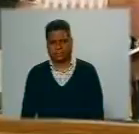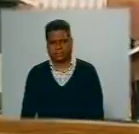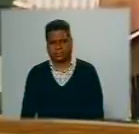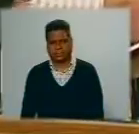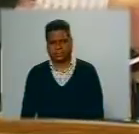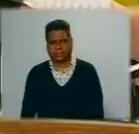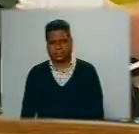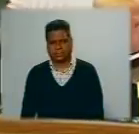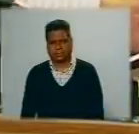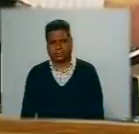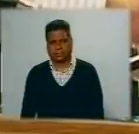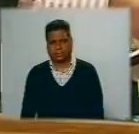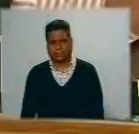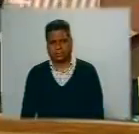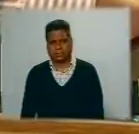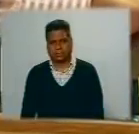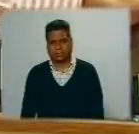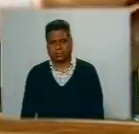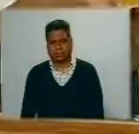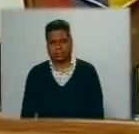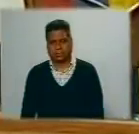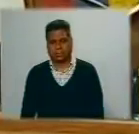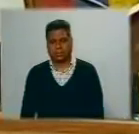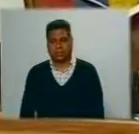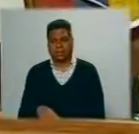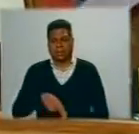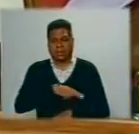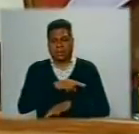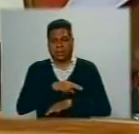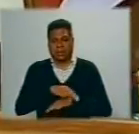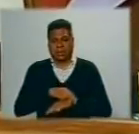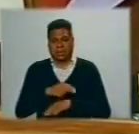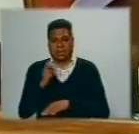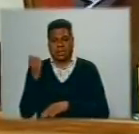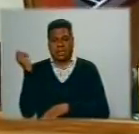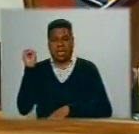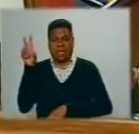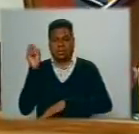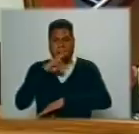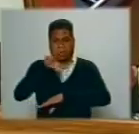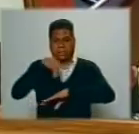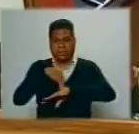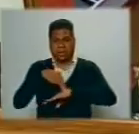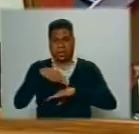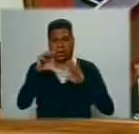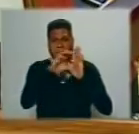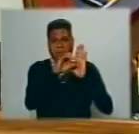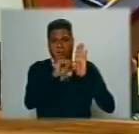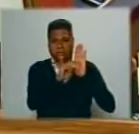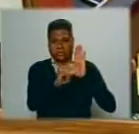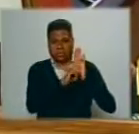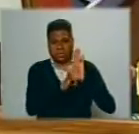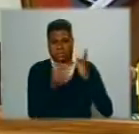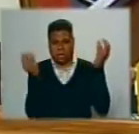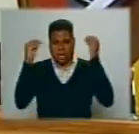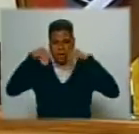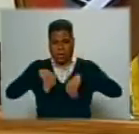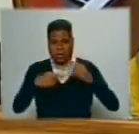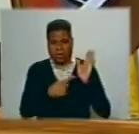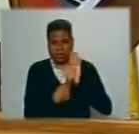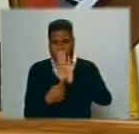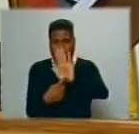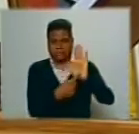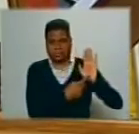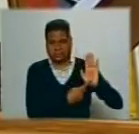República Bolivariana de Venezuela, Asamblea Nacional Constituyente, acuerdo de la Asamblea Nacional Constituyente